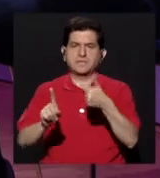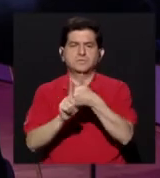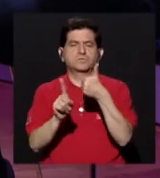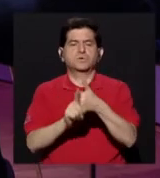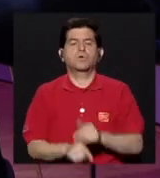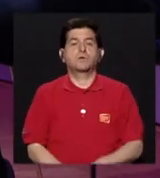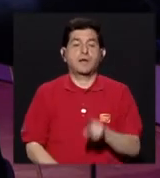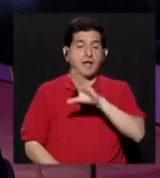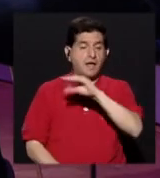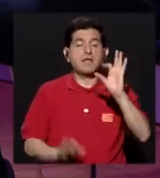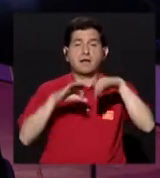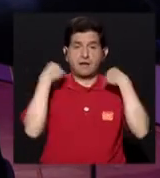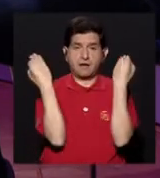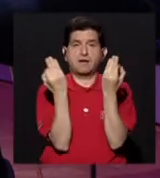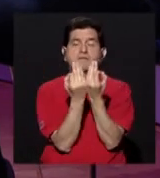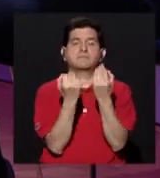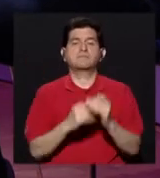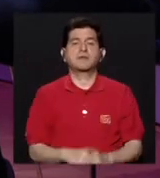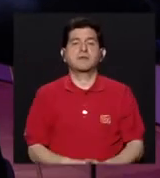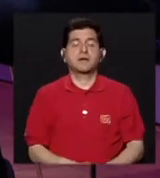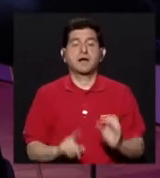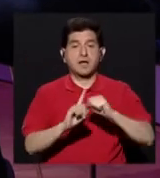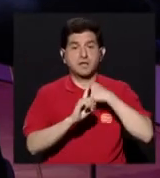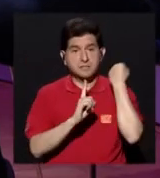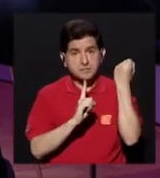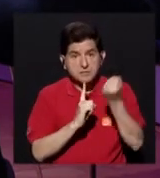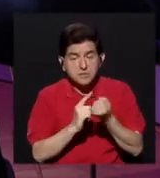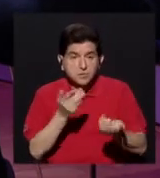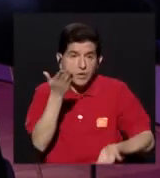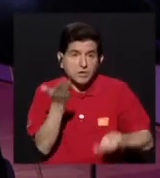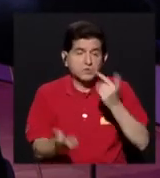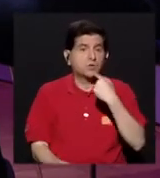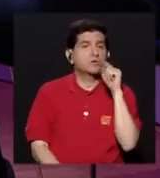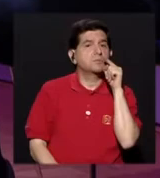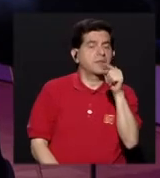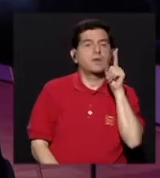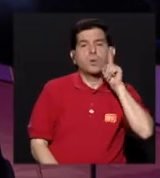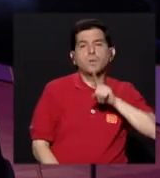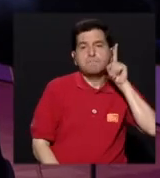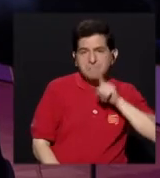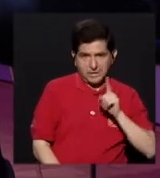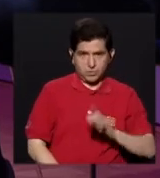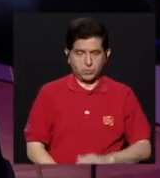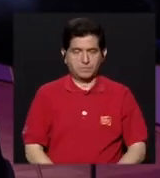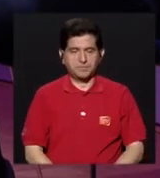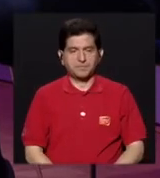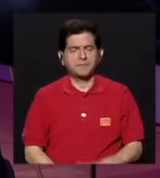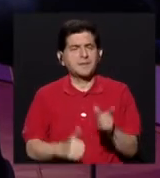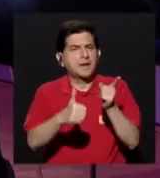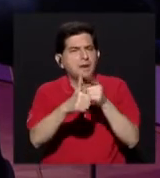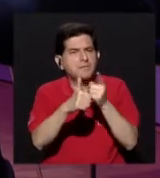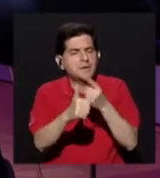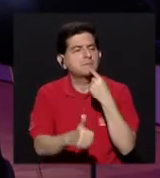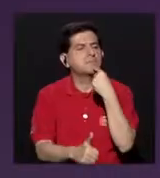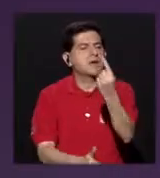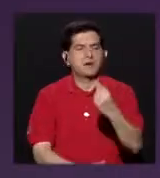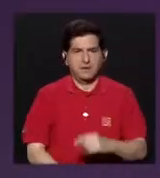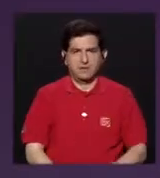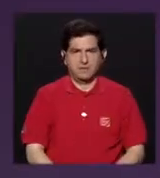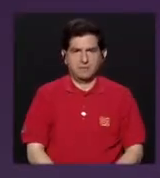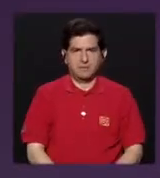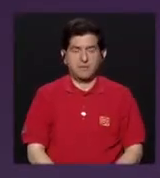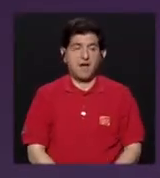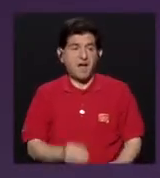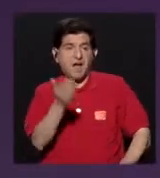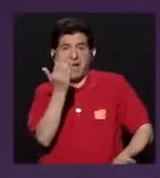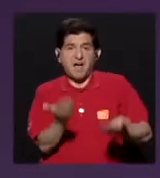y esa familia. Hay situaciones, bueno, me hablabas de mitos, bueno, lo primero que nos dicen es que, bueno, que es